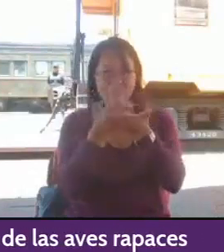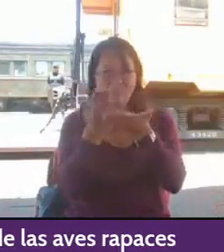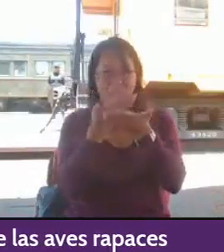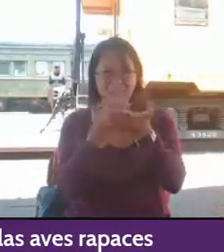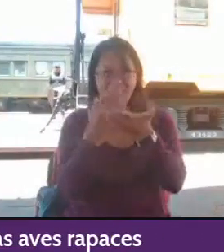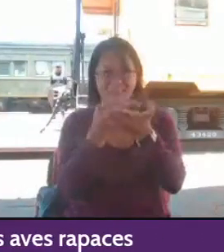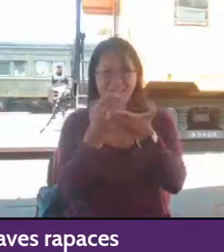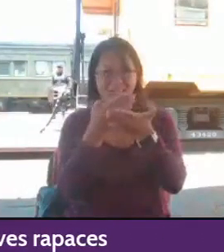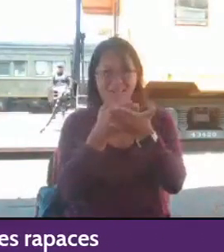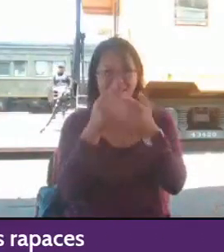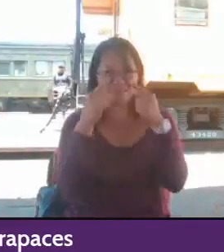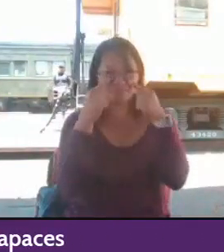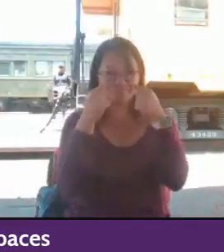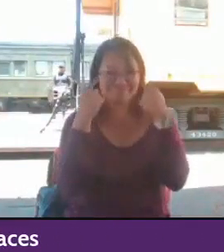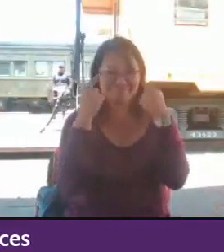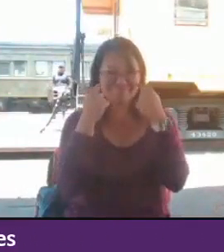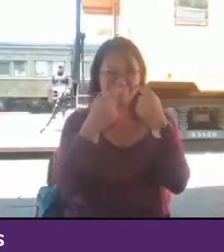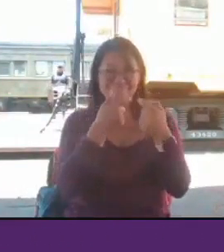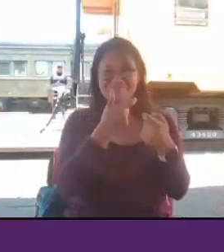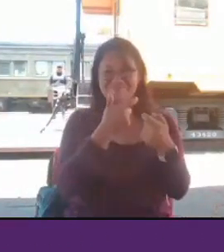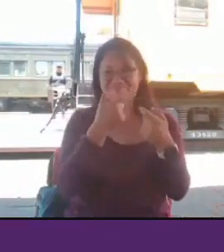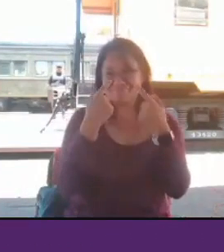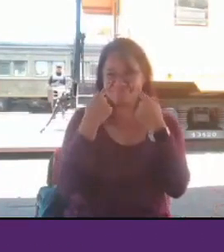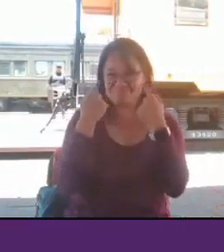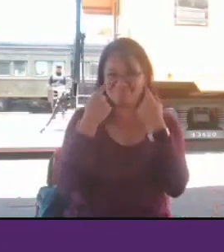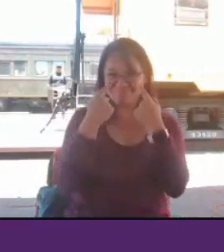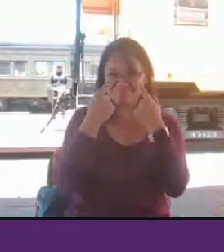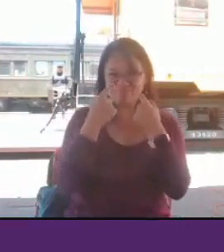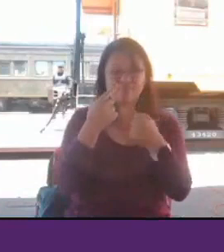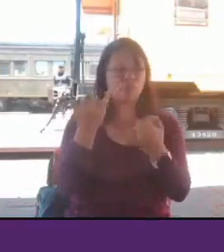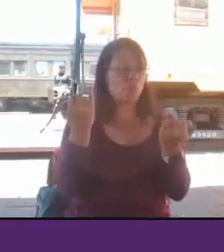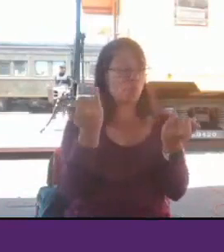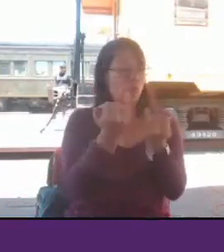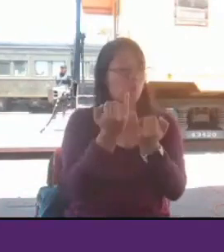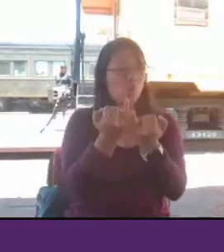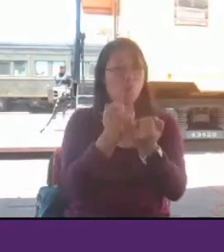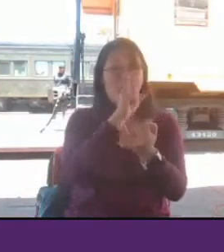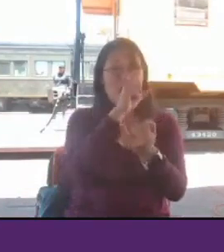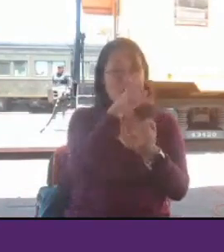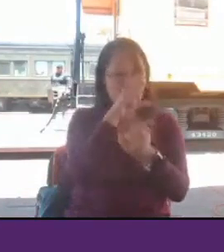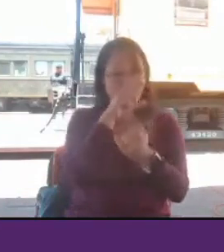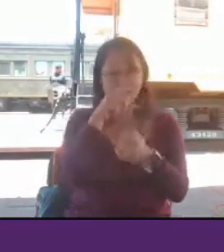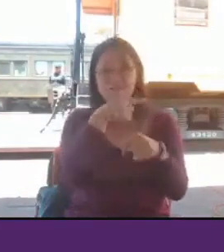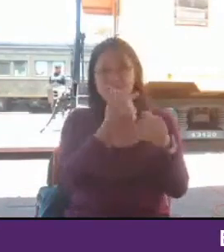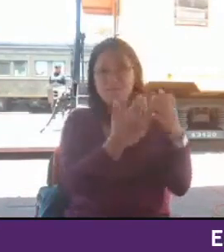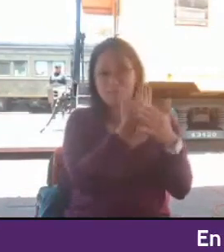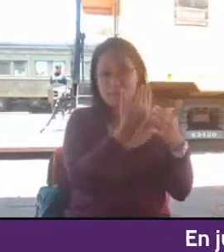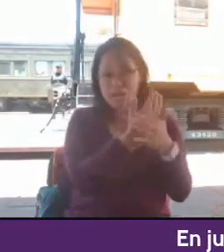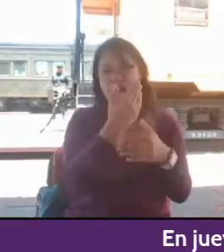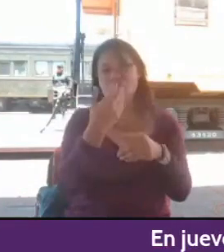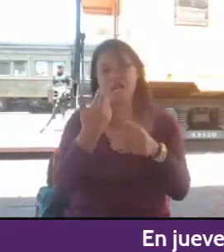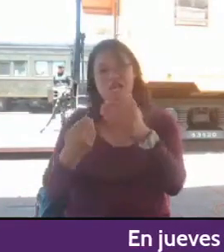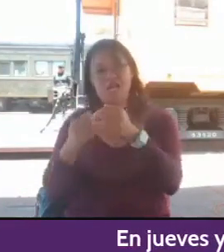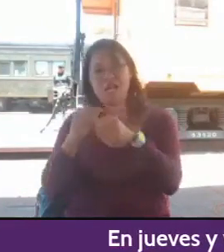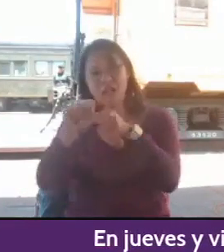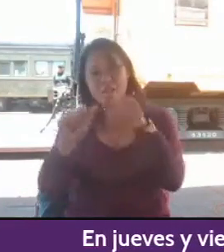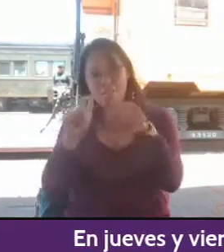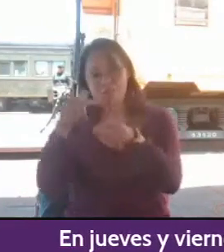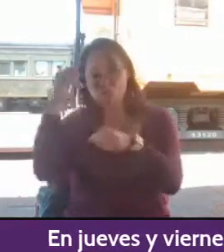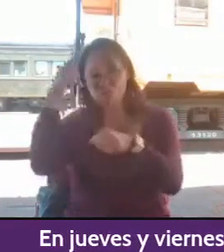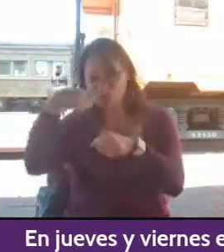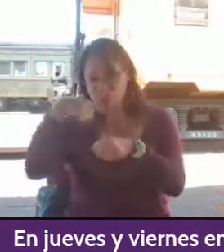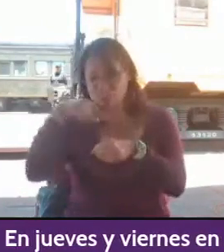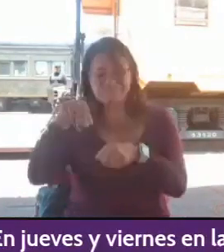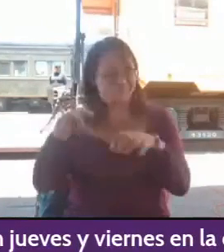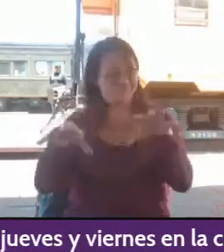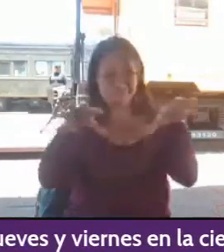y detrás de los párpados, tanto rapaces diurnas como nocturnas, y un montón de animales más, que se llama membrana nictitante. Esa membrana